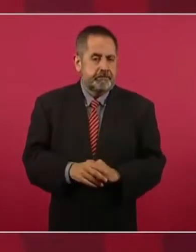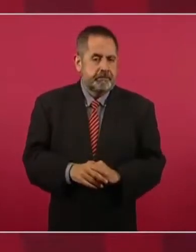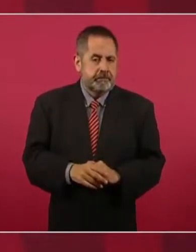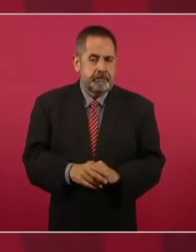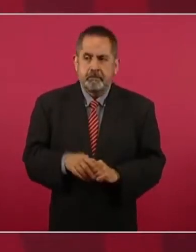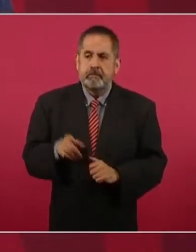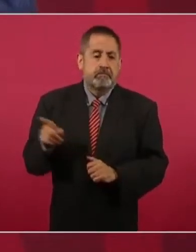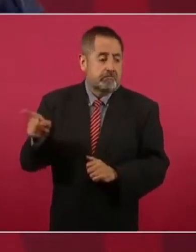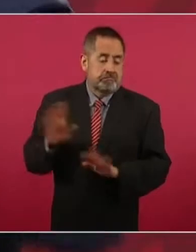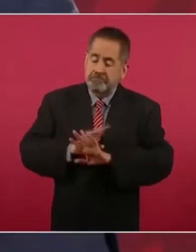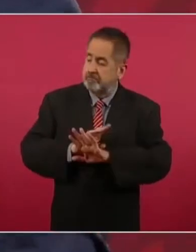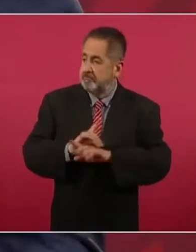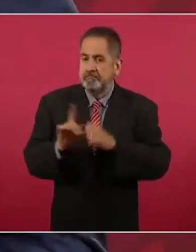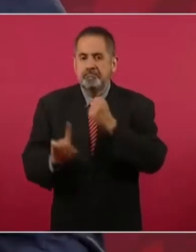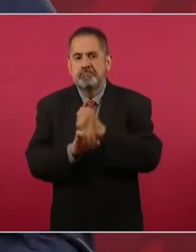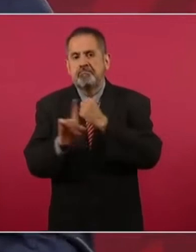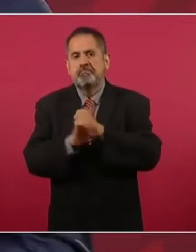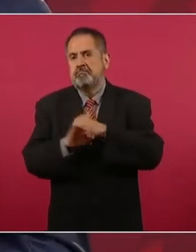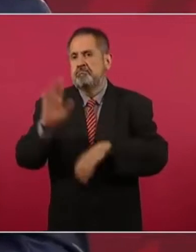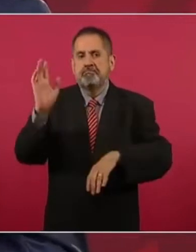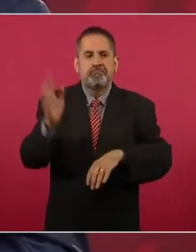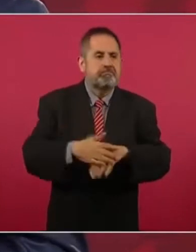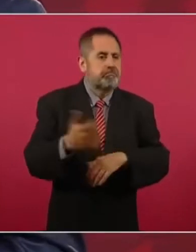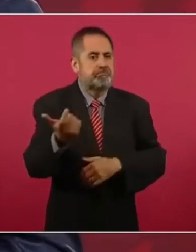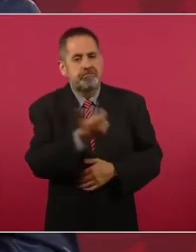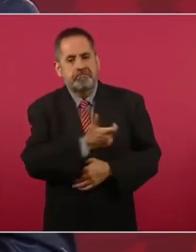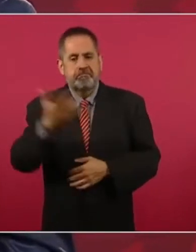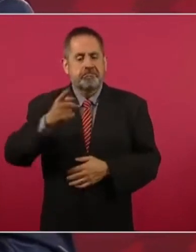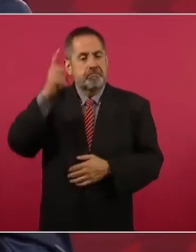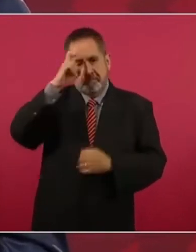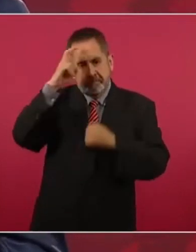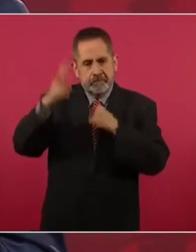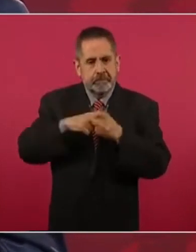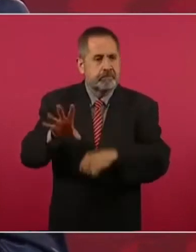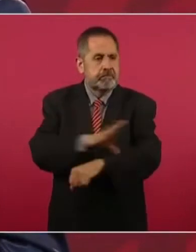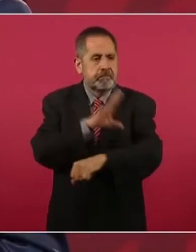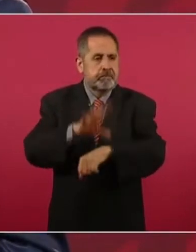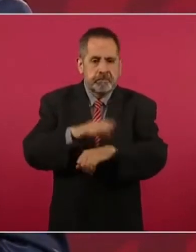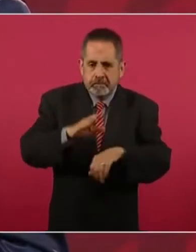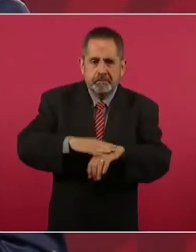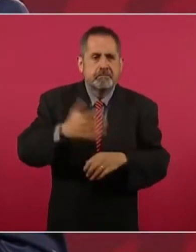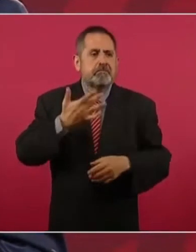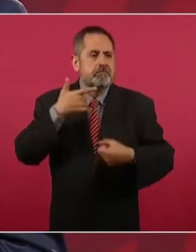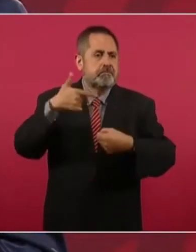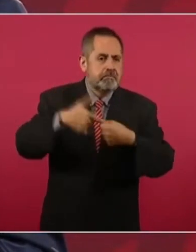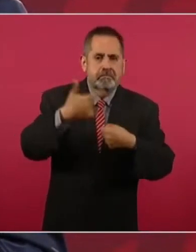se incrementó el precio de los combustibles en Europa como nunca.